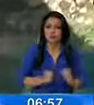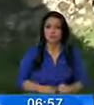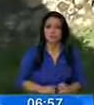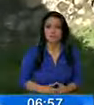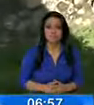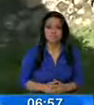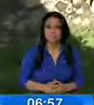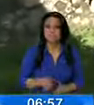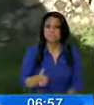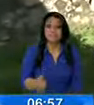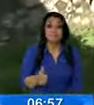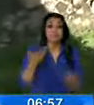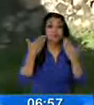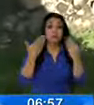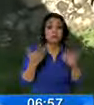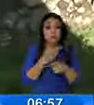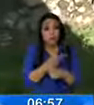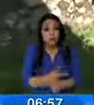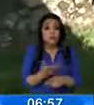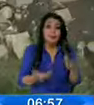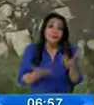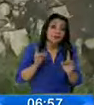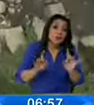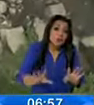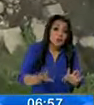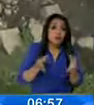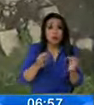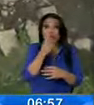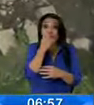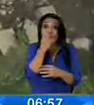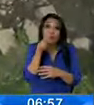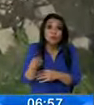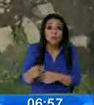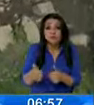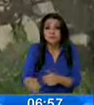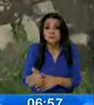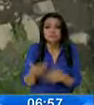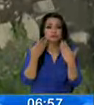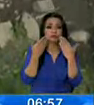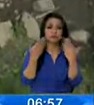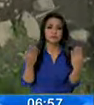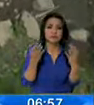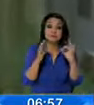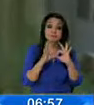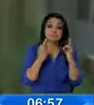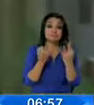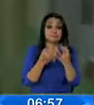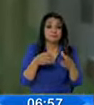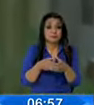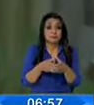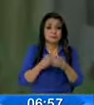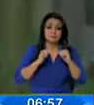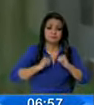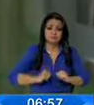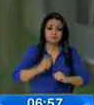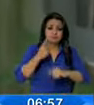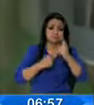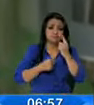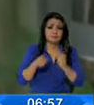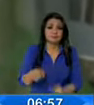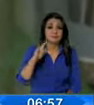Descuido, imprudencia, travesura, tal vez mala suerte, factores que sumados terminaron en luto de una familia que llora la temprana